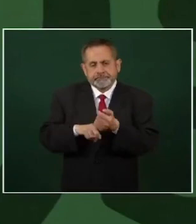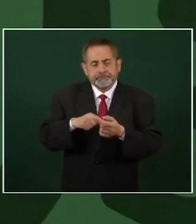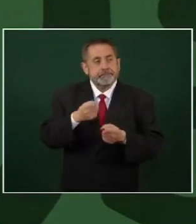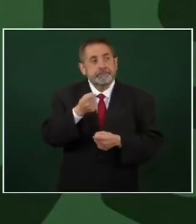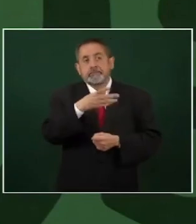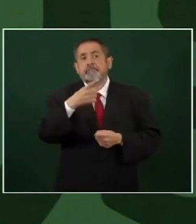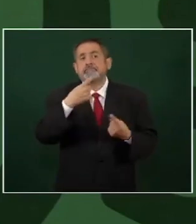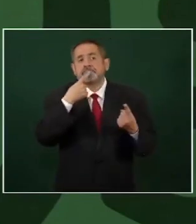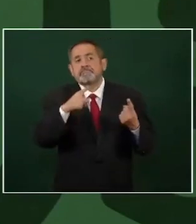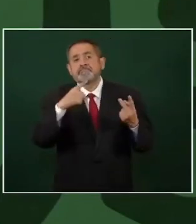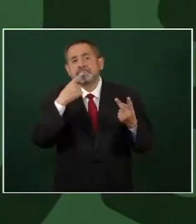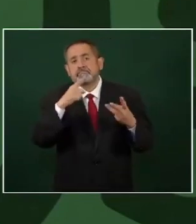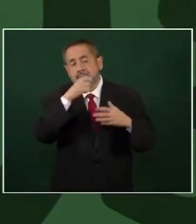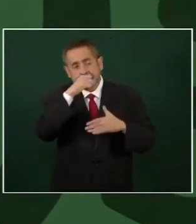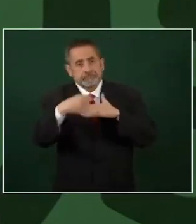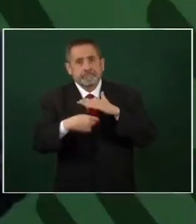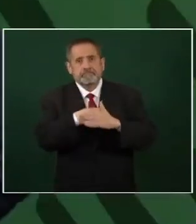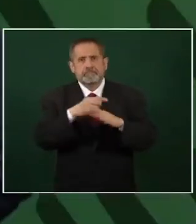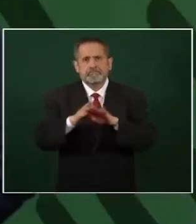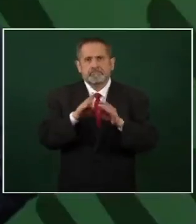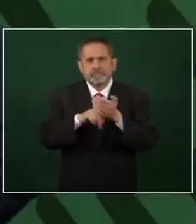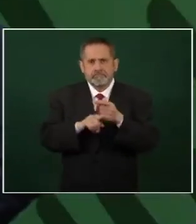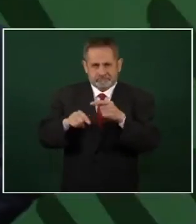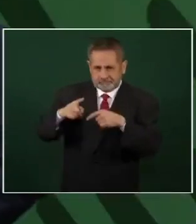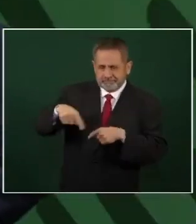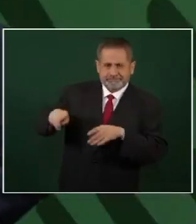quejas, información de que